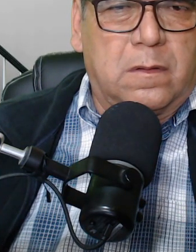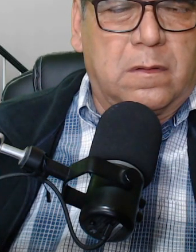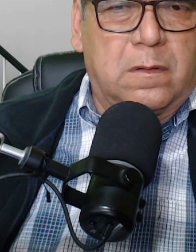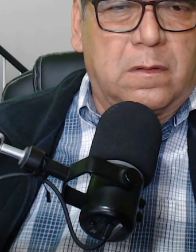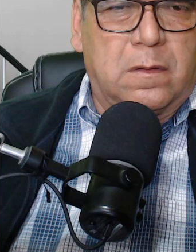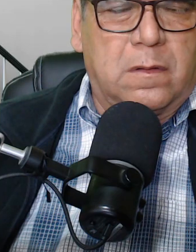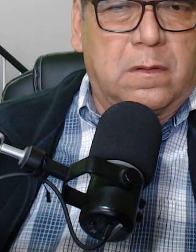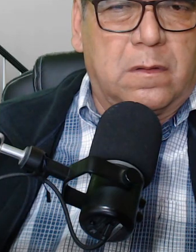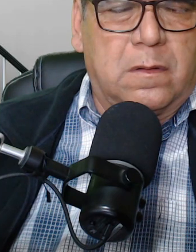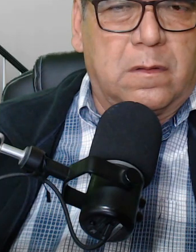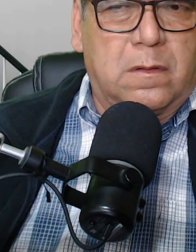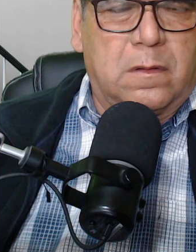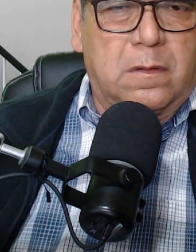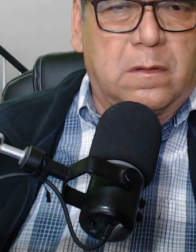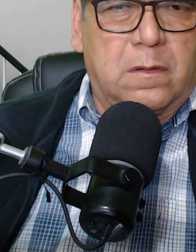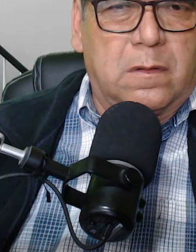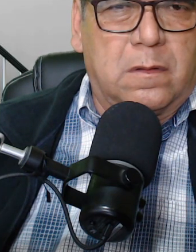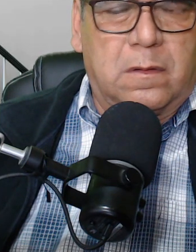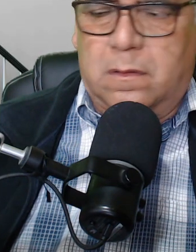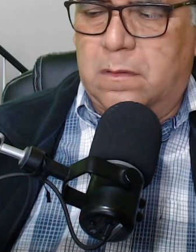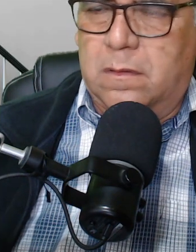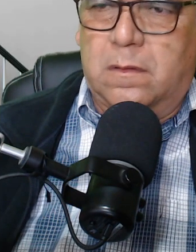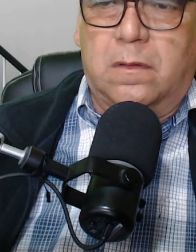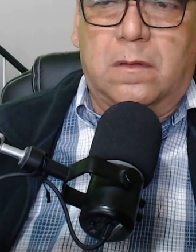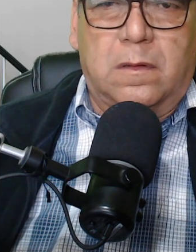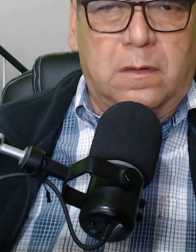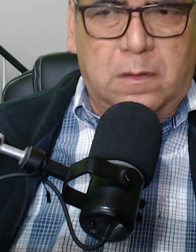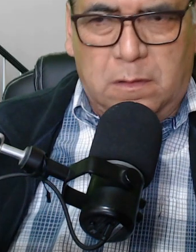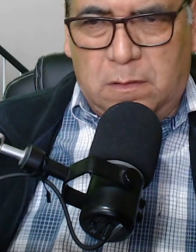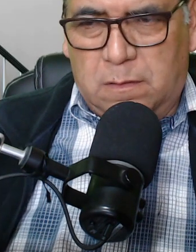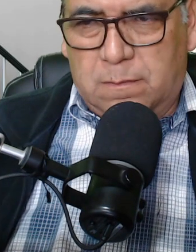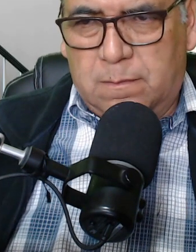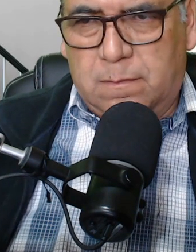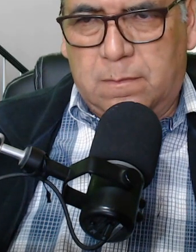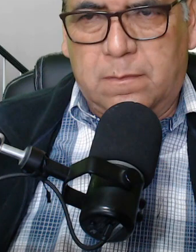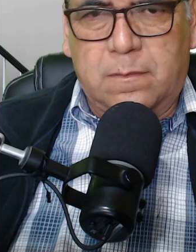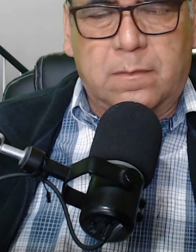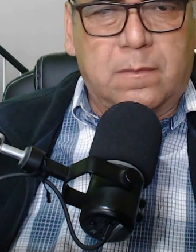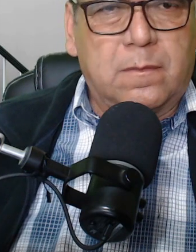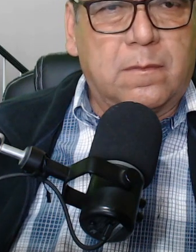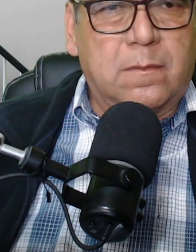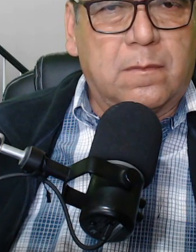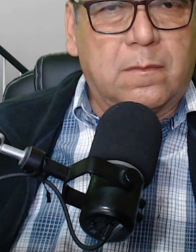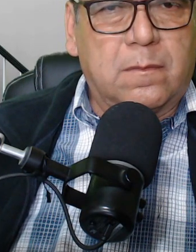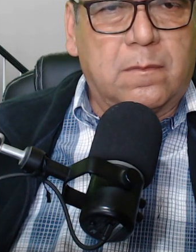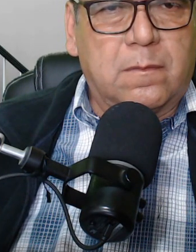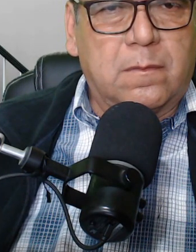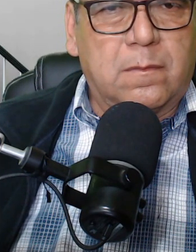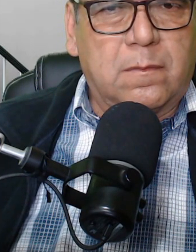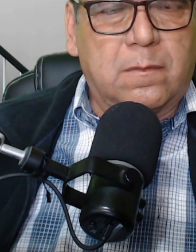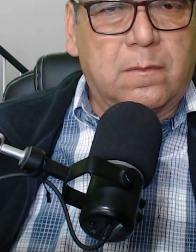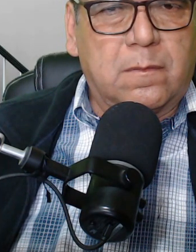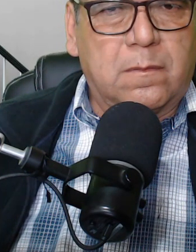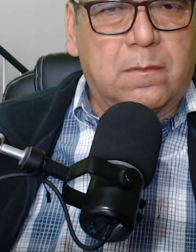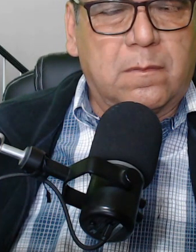es muchísimo más radical y agresiva con respecto a lo que hemos visto